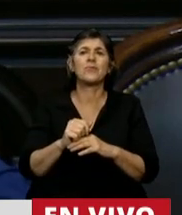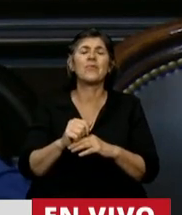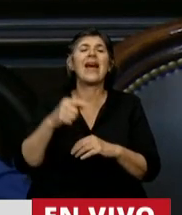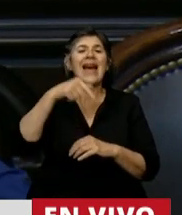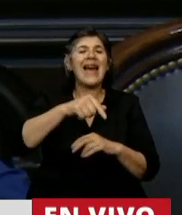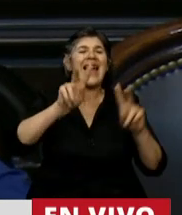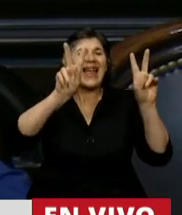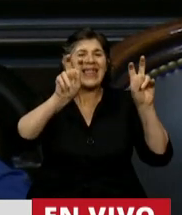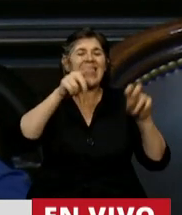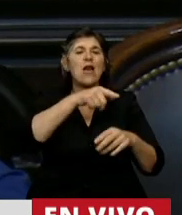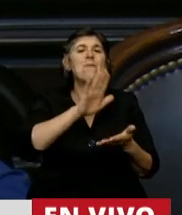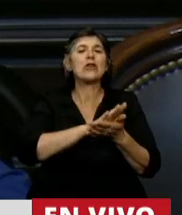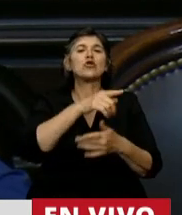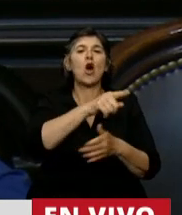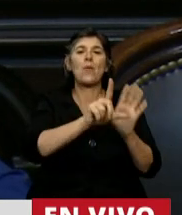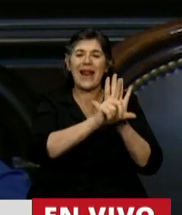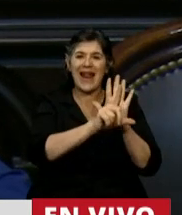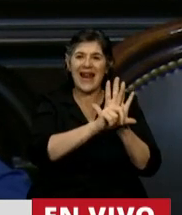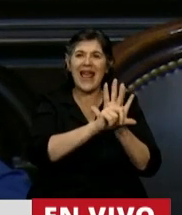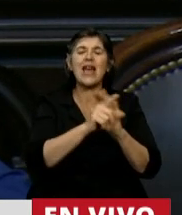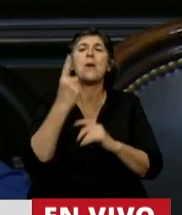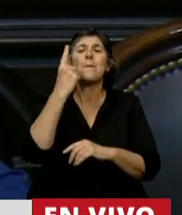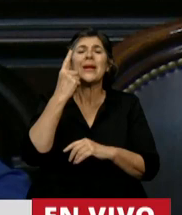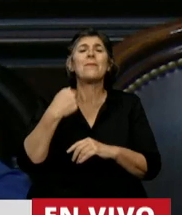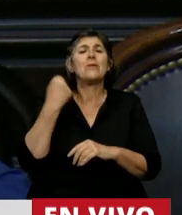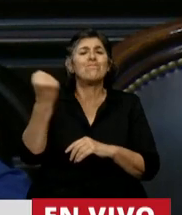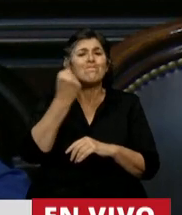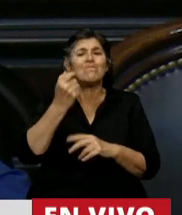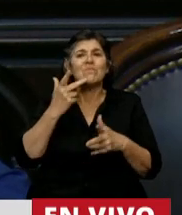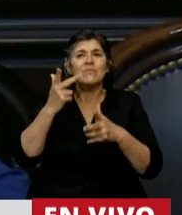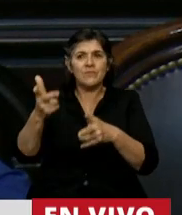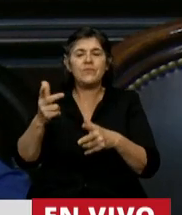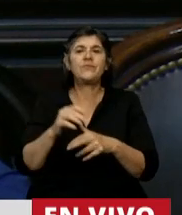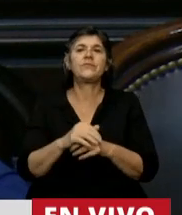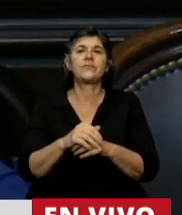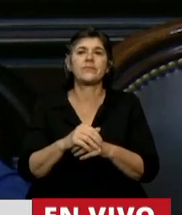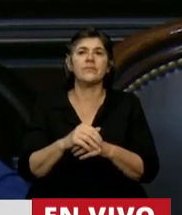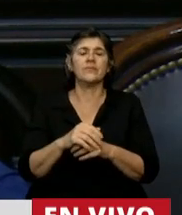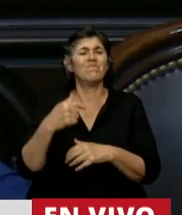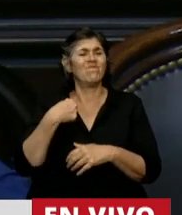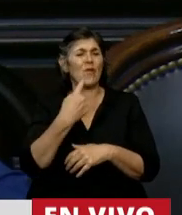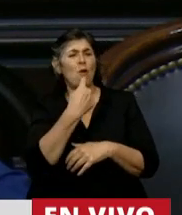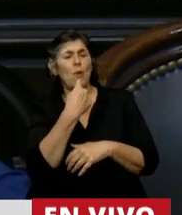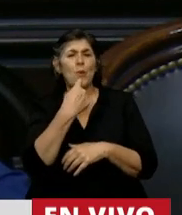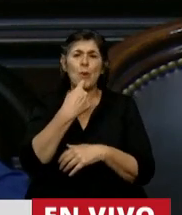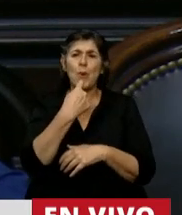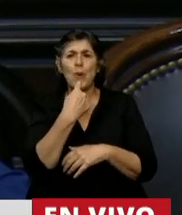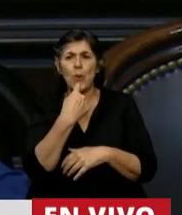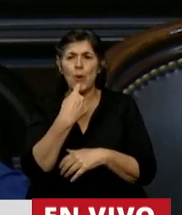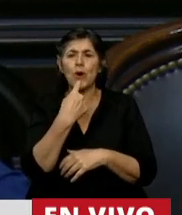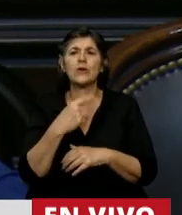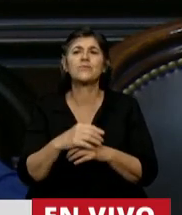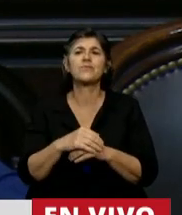específico de la ley, le quiero decir, expresar a usted que dudo mucho,